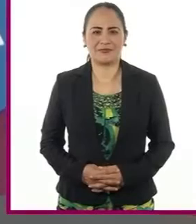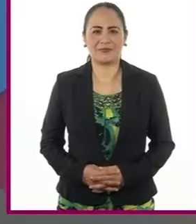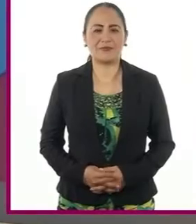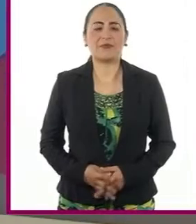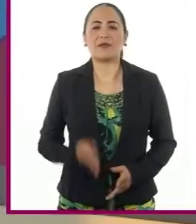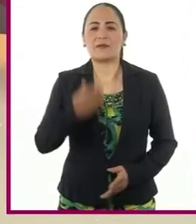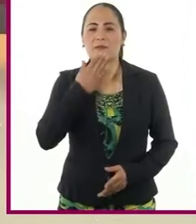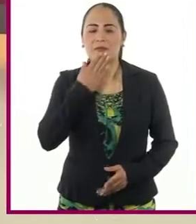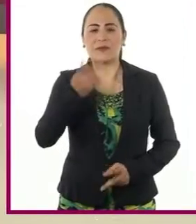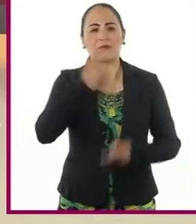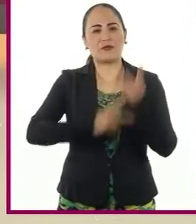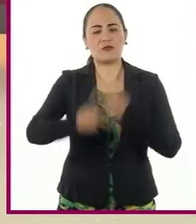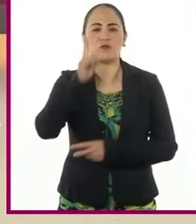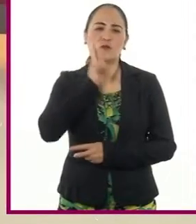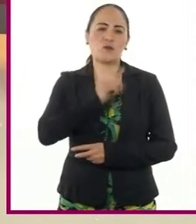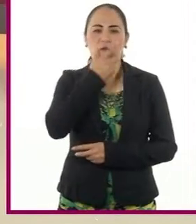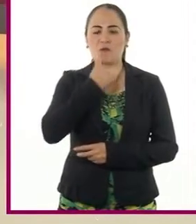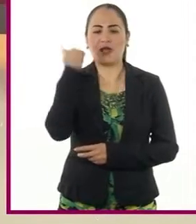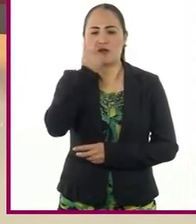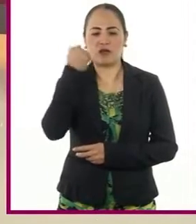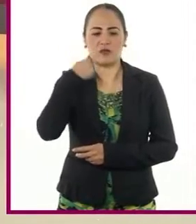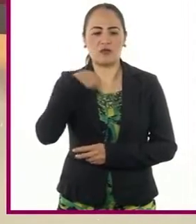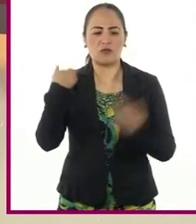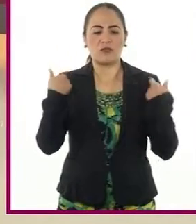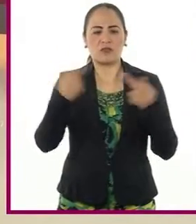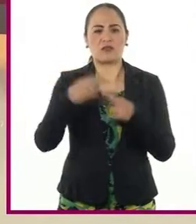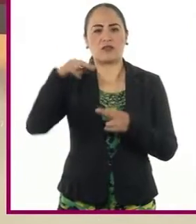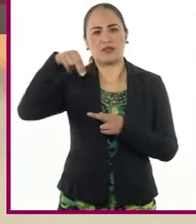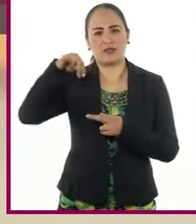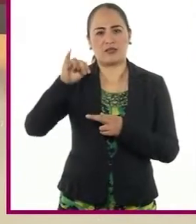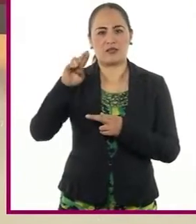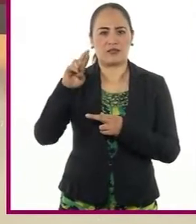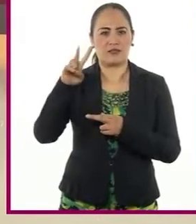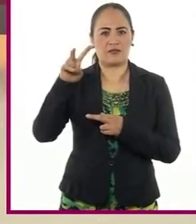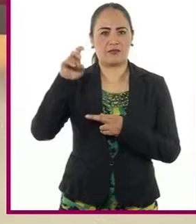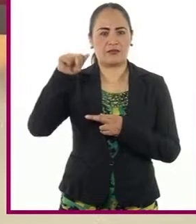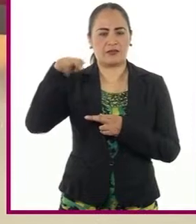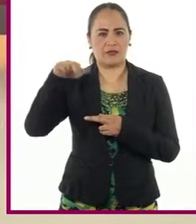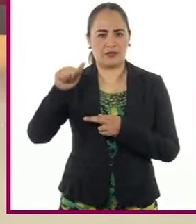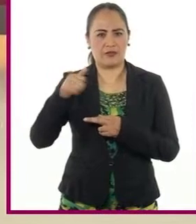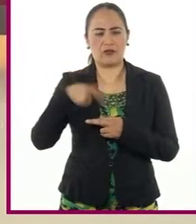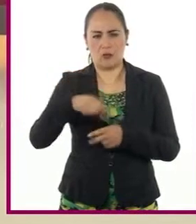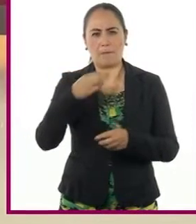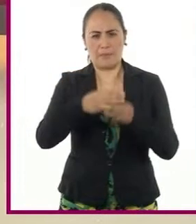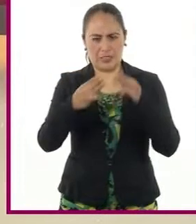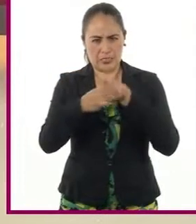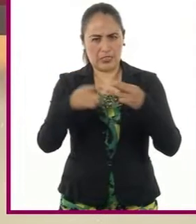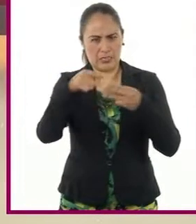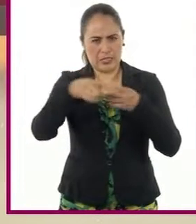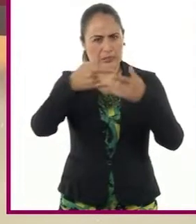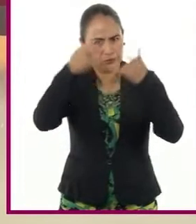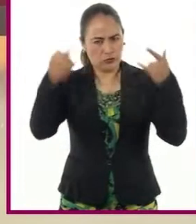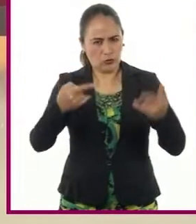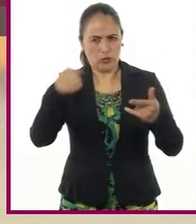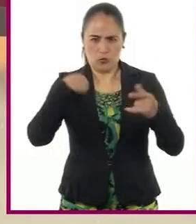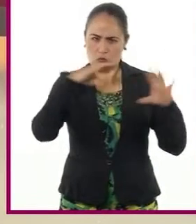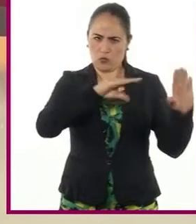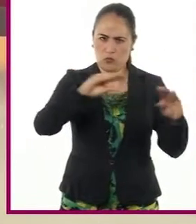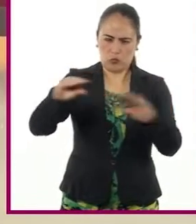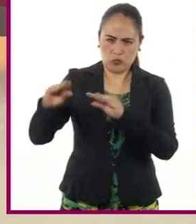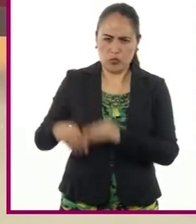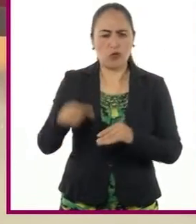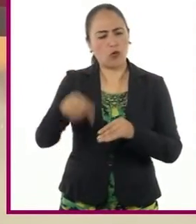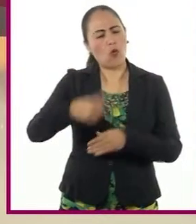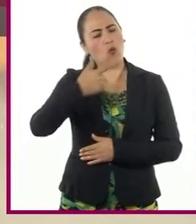Bienvenidas y bienvenidos. Soy la profesora Nirvana Galicia Juárez, de la especialidad de Historia, y me da mucho gusto poder